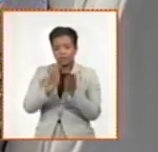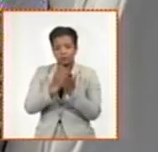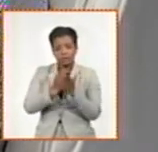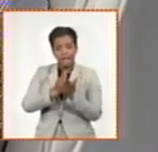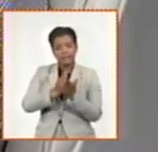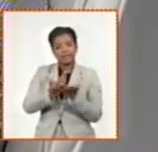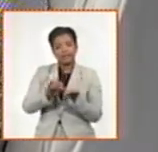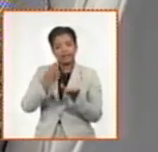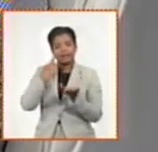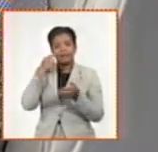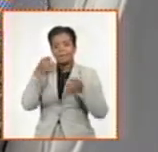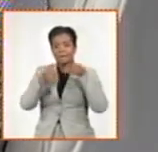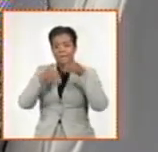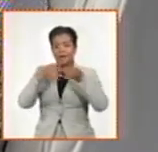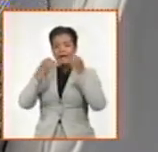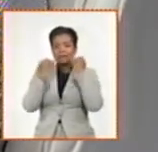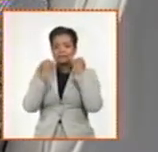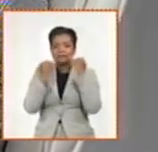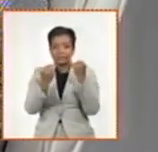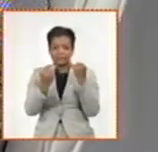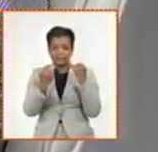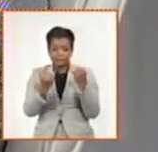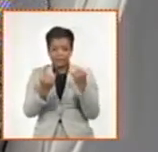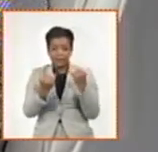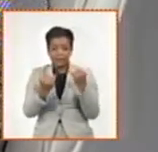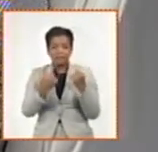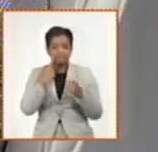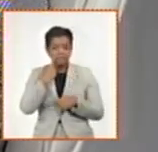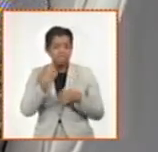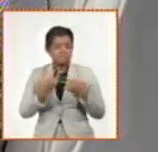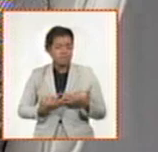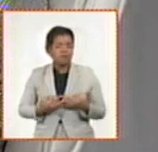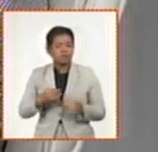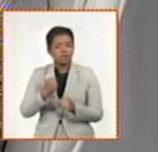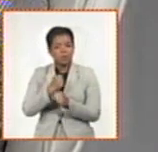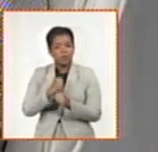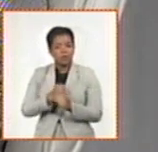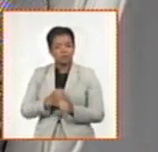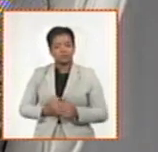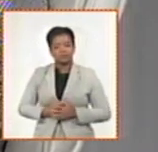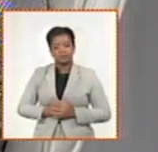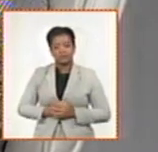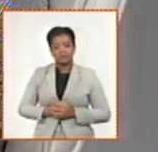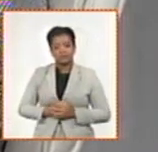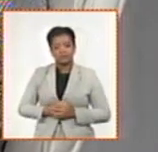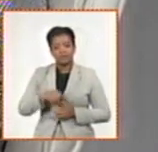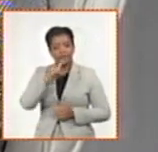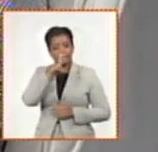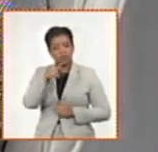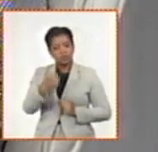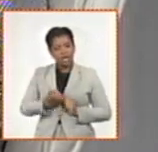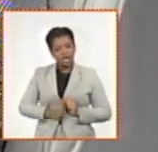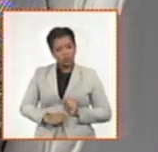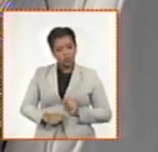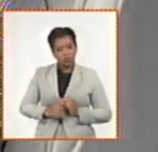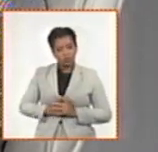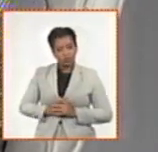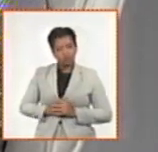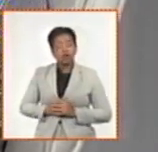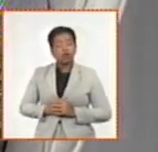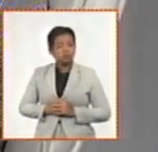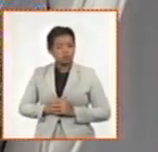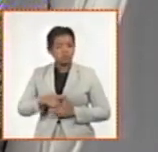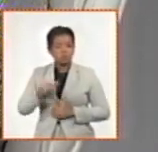participando y le muestra interés y lo están viviendo en la práctica. Ahí que ¿Y tienen. Los hijos van también por la ruta? Estamos